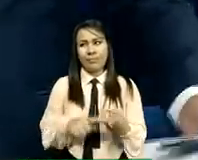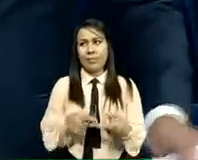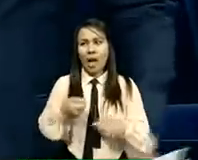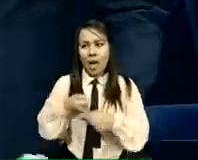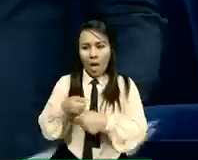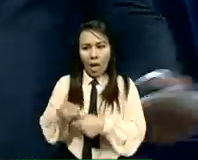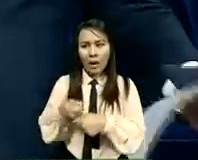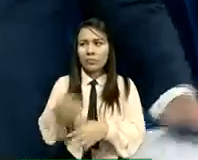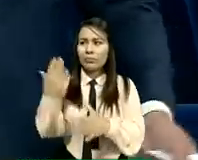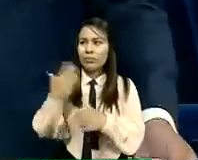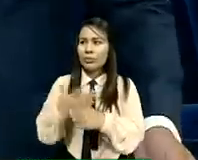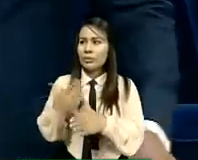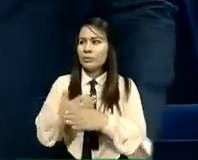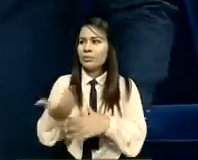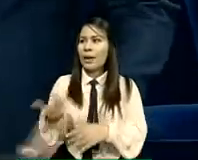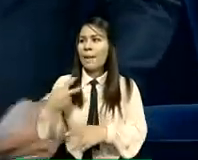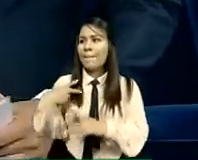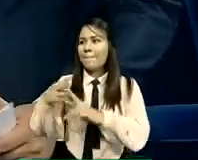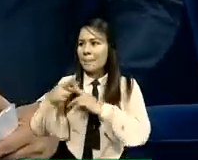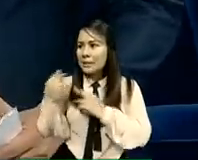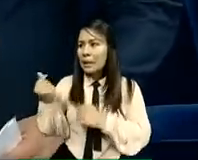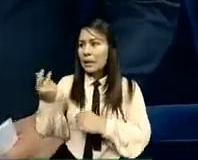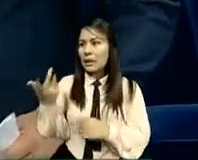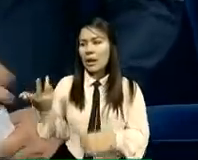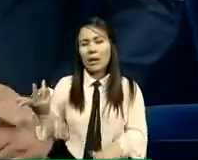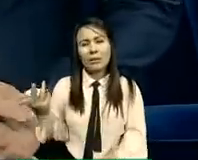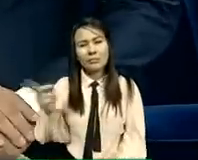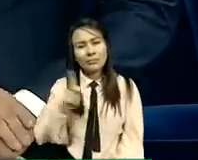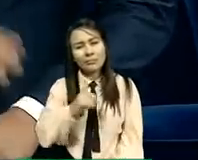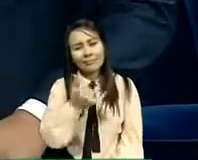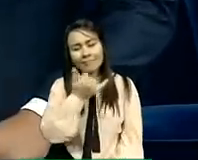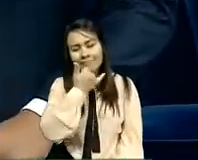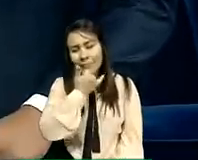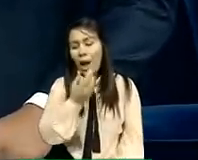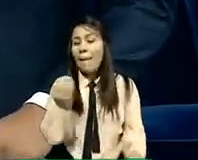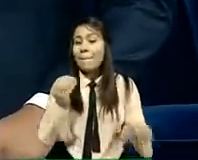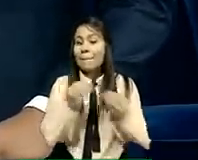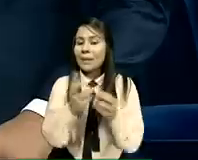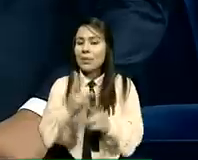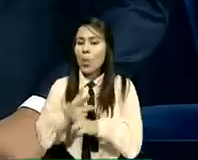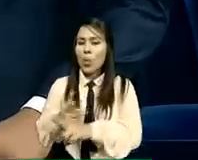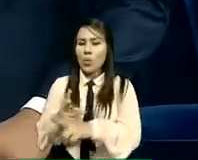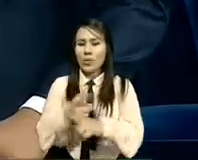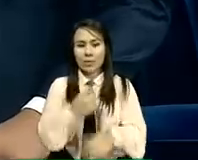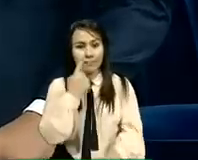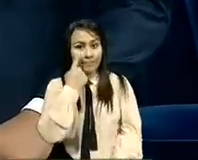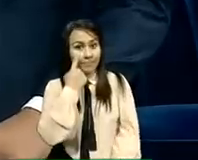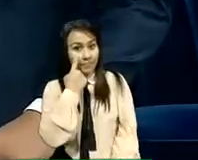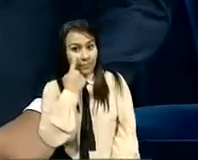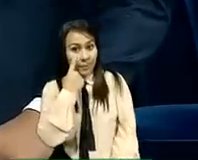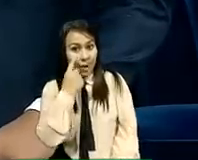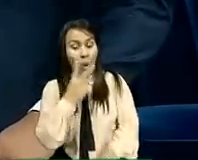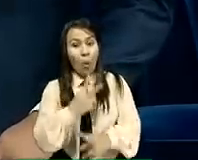extorsionan prácticamente, me presta la plata, ¿sabe qué? Entonces, yo sí creo que la gente tiene que estar precavida y atenta, ¿no?